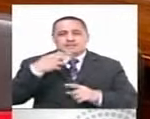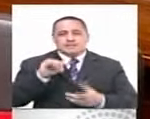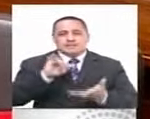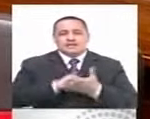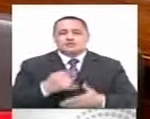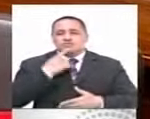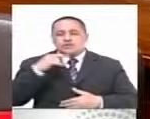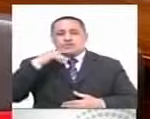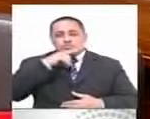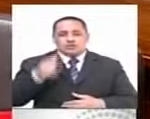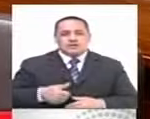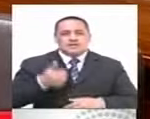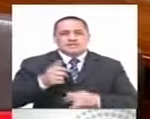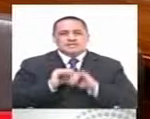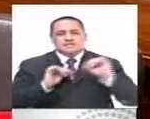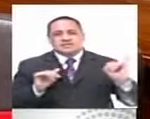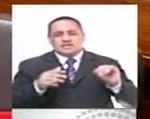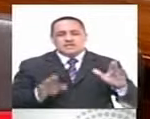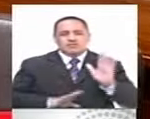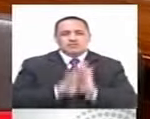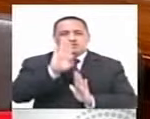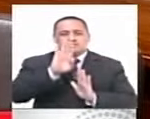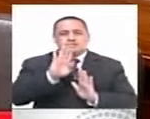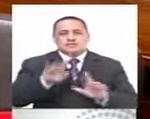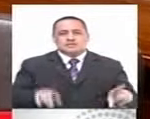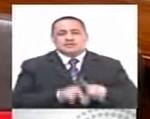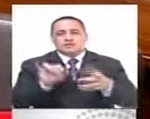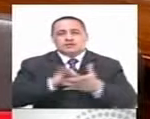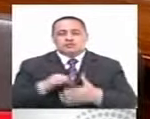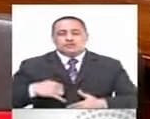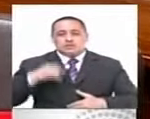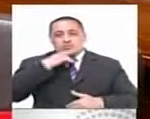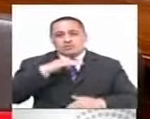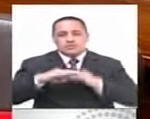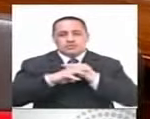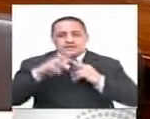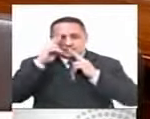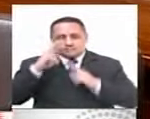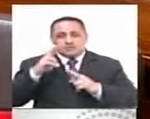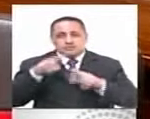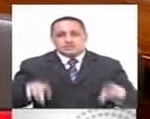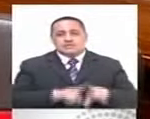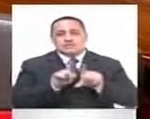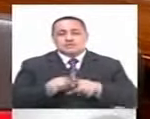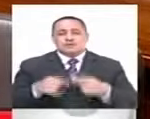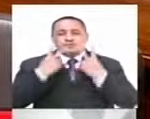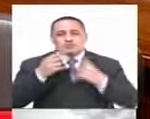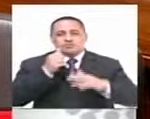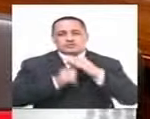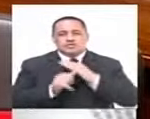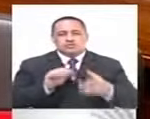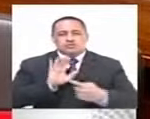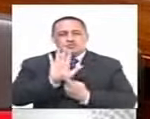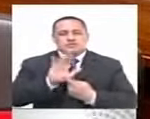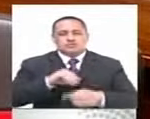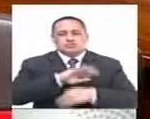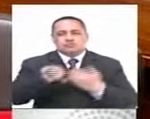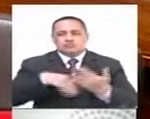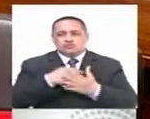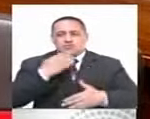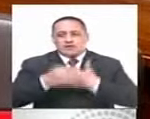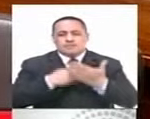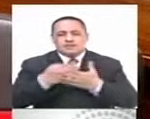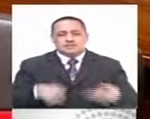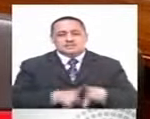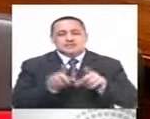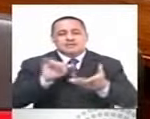de izquierda, una mujer de una izquierda progresista, una mujer demócrata. Y vemos también dentro de su presentación algunos avances